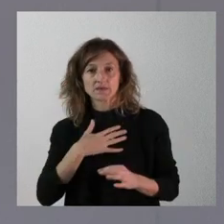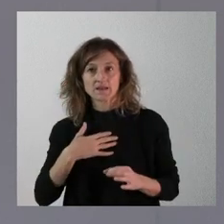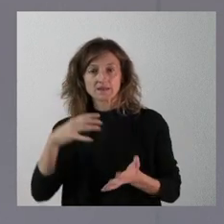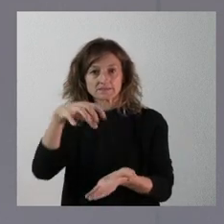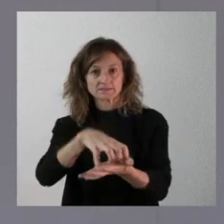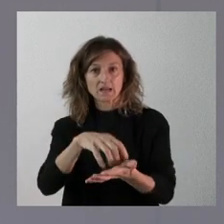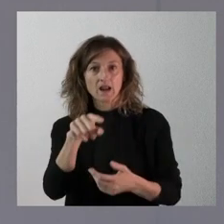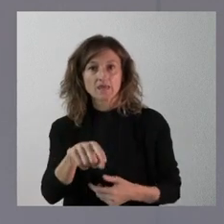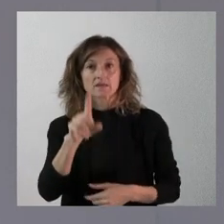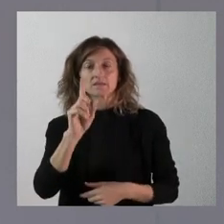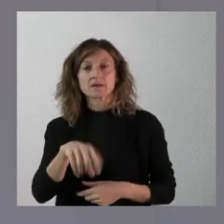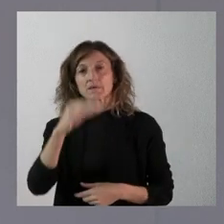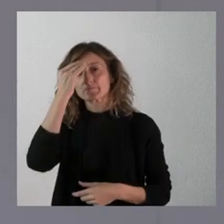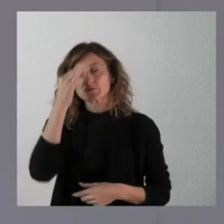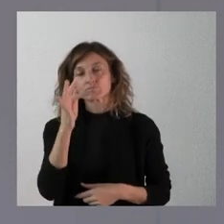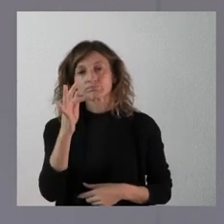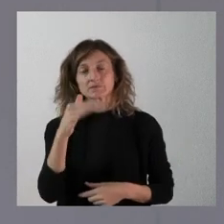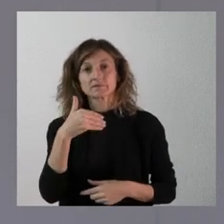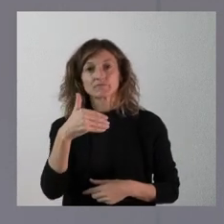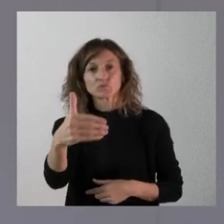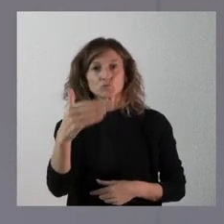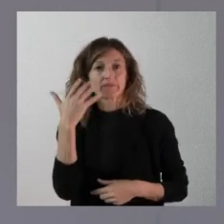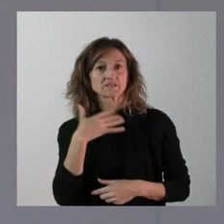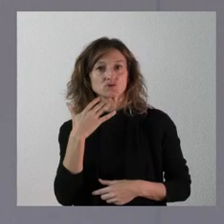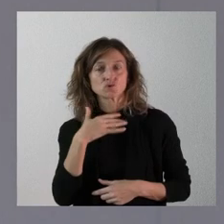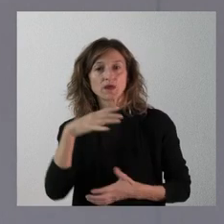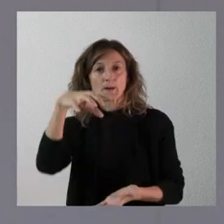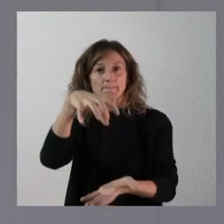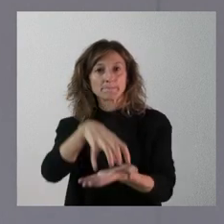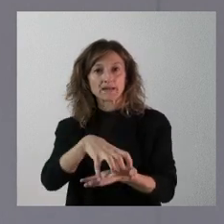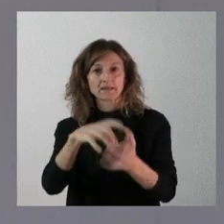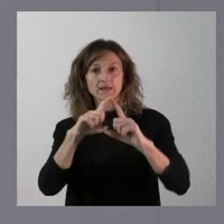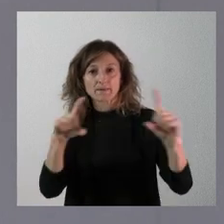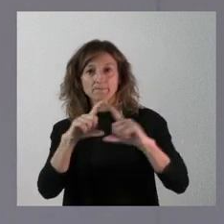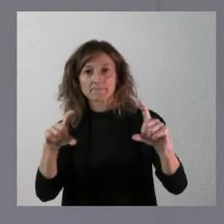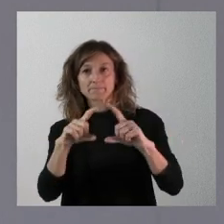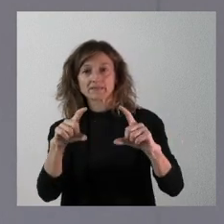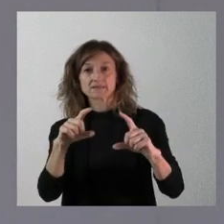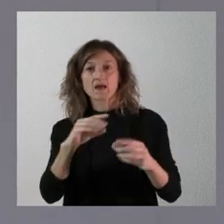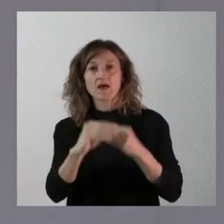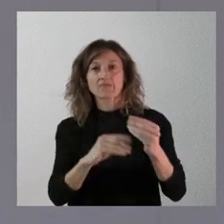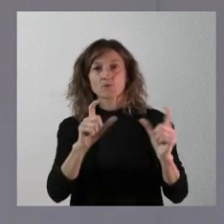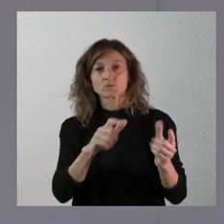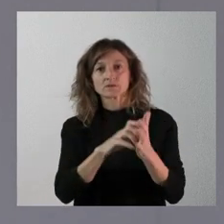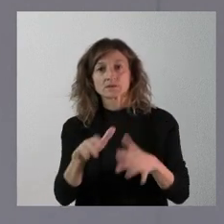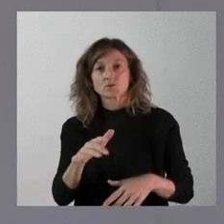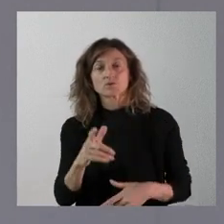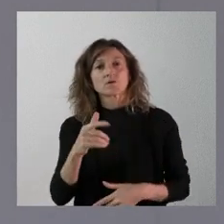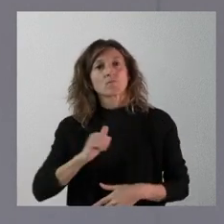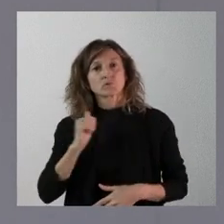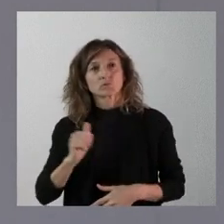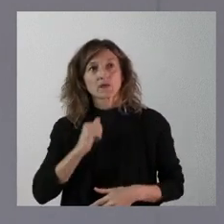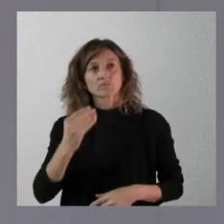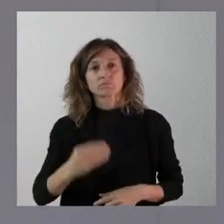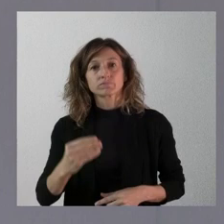estar allí soy optimista también respecto del futuro de Soria este parque empresariales que hace la junta de Castellón es una buena oportunidad es